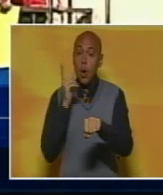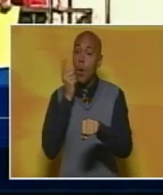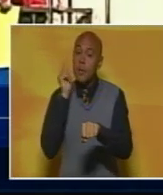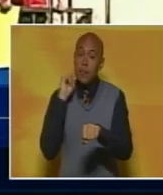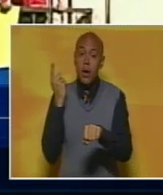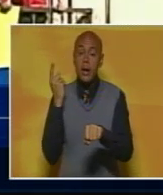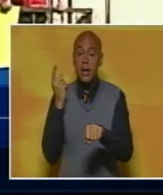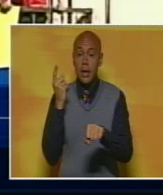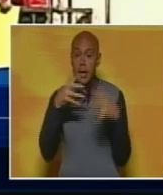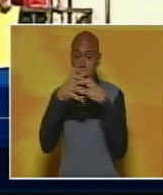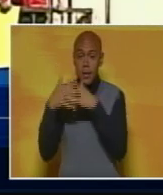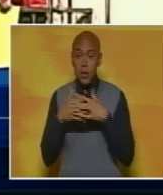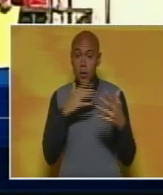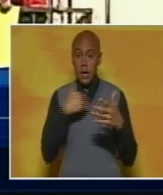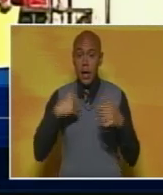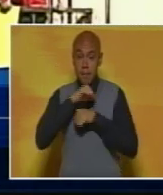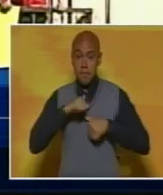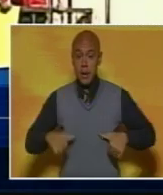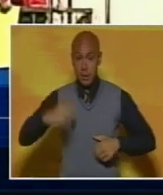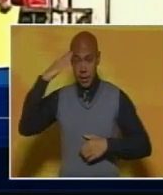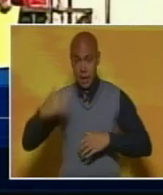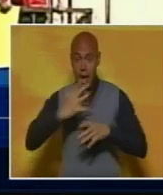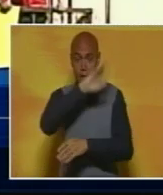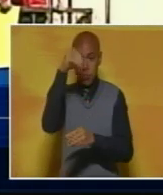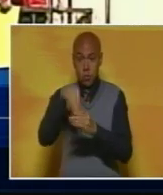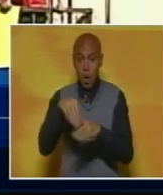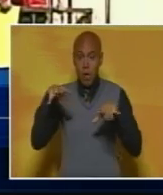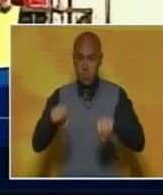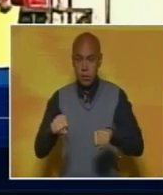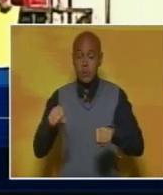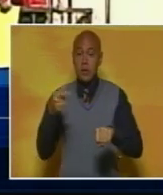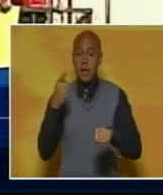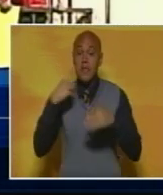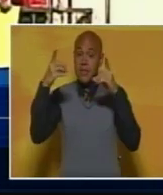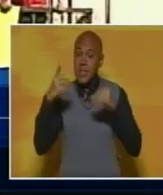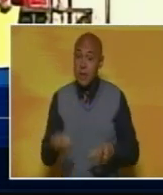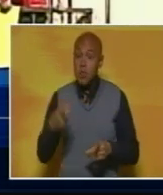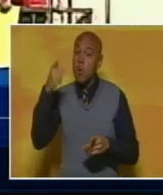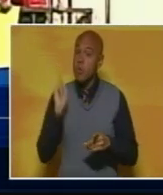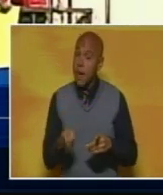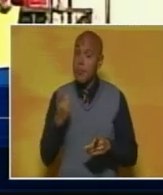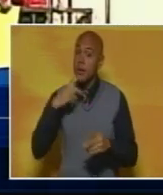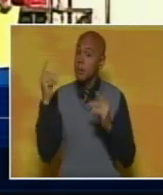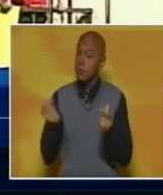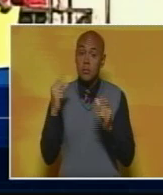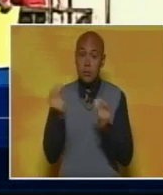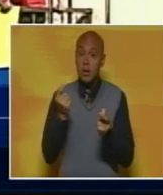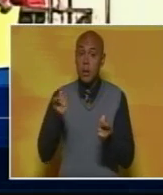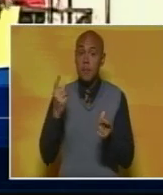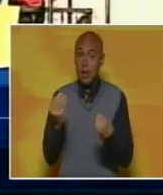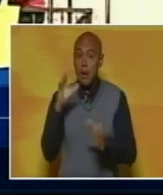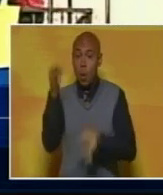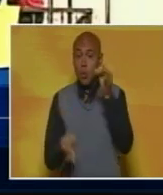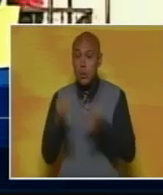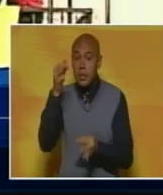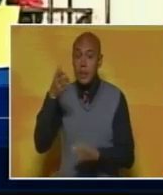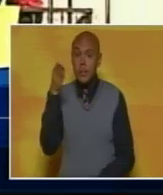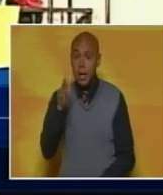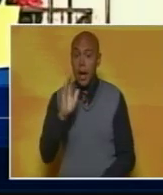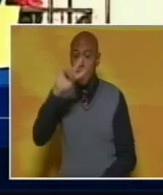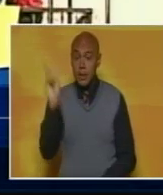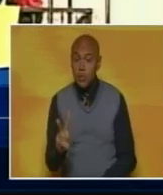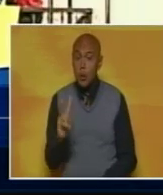intervención militar y a sanciones contra Venezuela y se tomen las decisiones que hay que tomar para hacer justicia